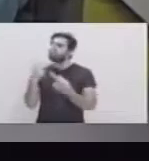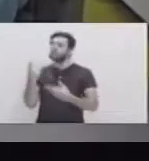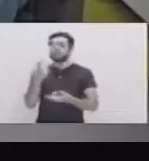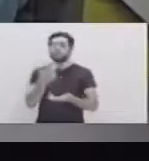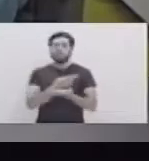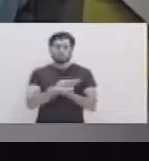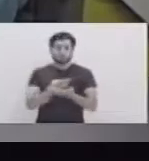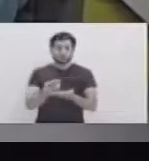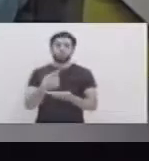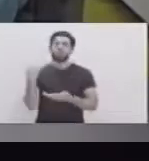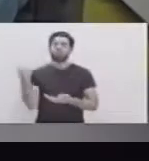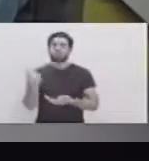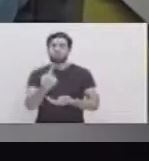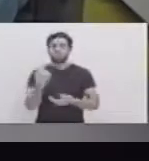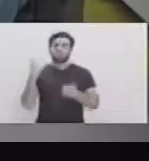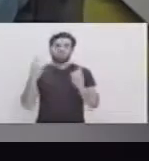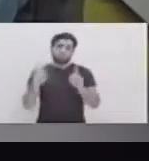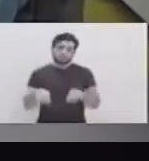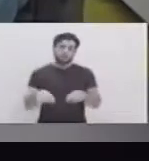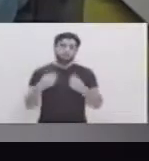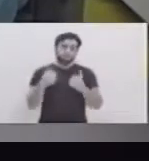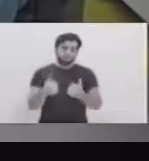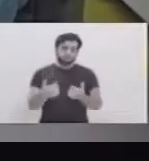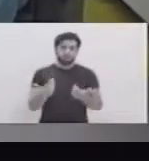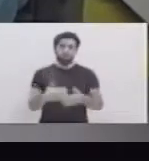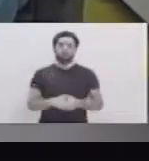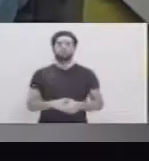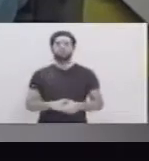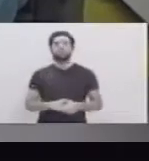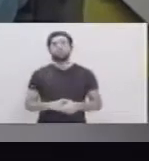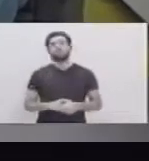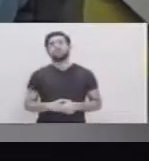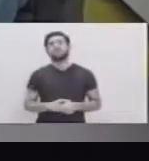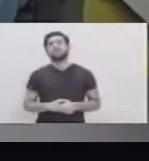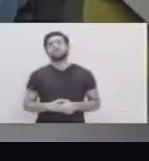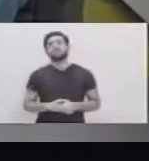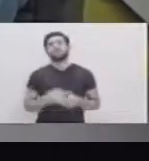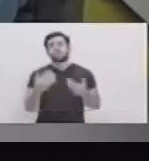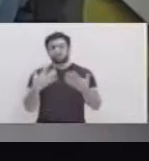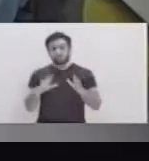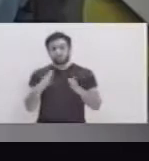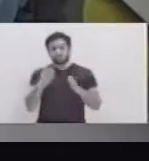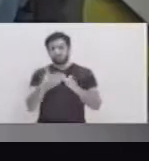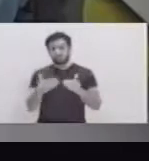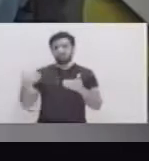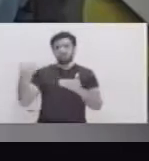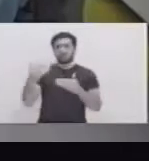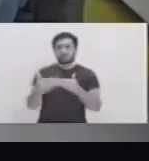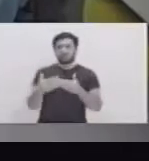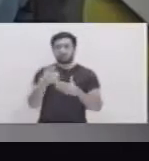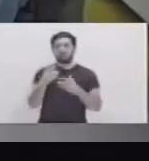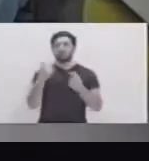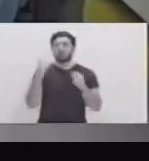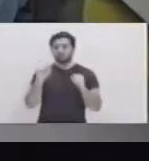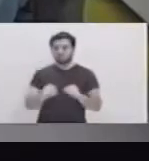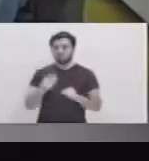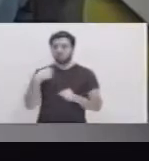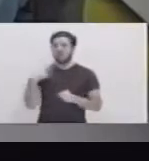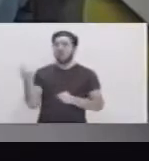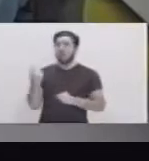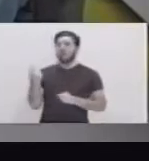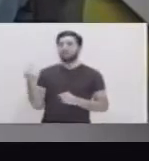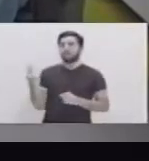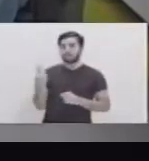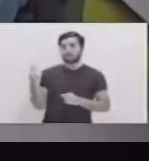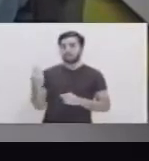la sinceridad, la fidelidad, ser fiel a esa amistad. ¿Y cómo podríamos, pues como usted lo dice,